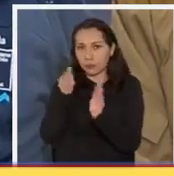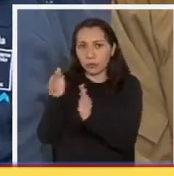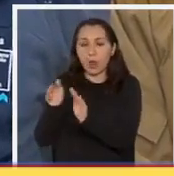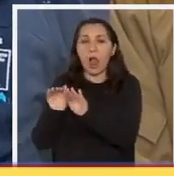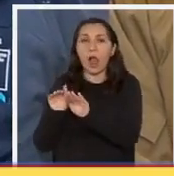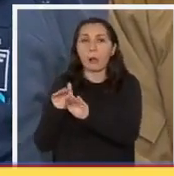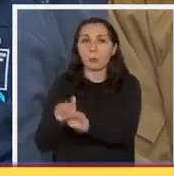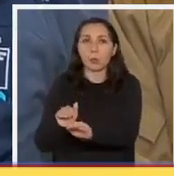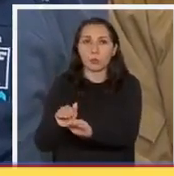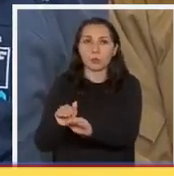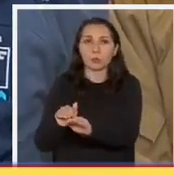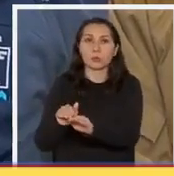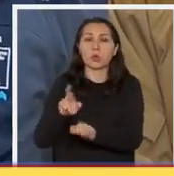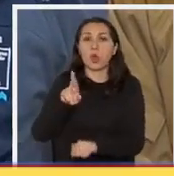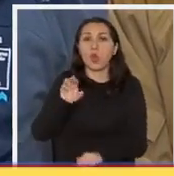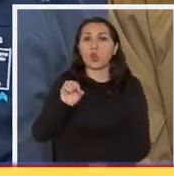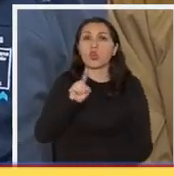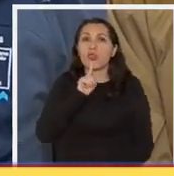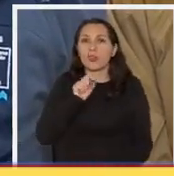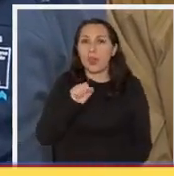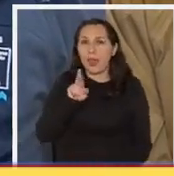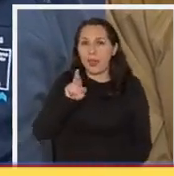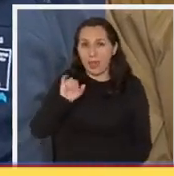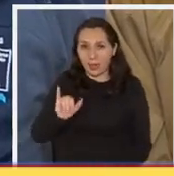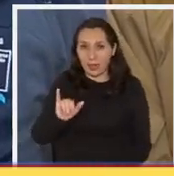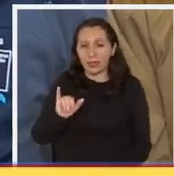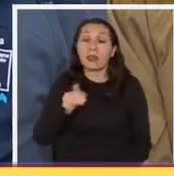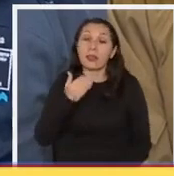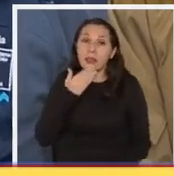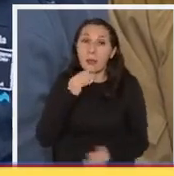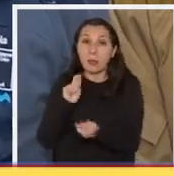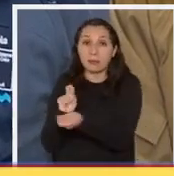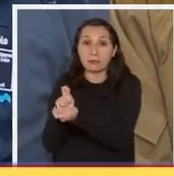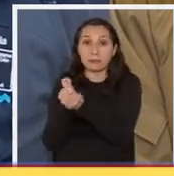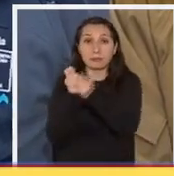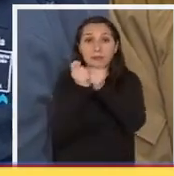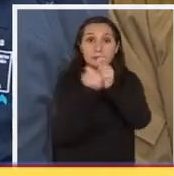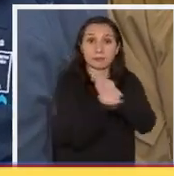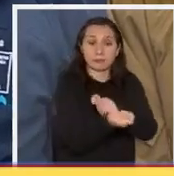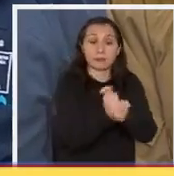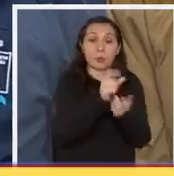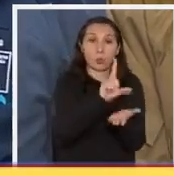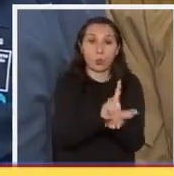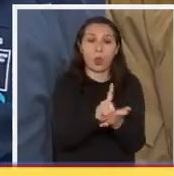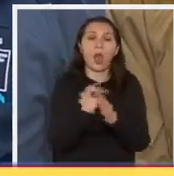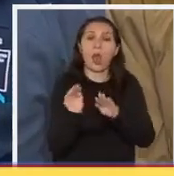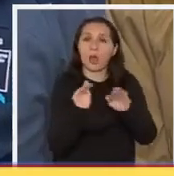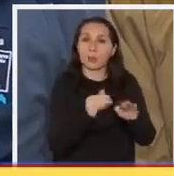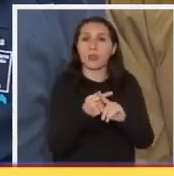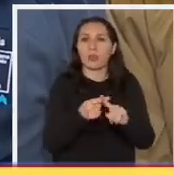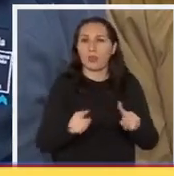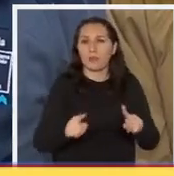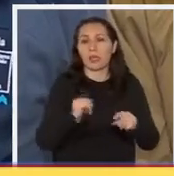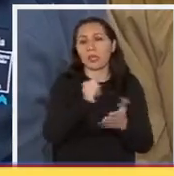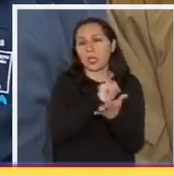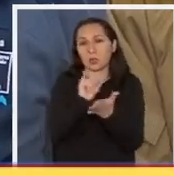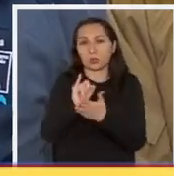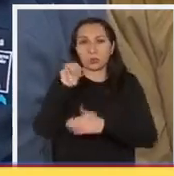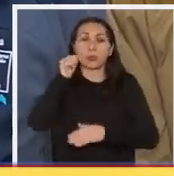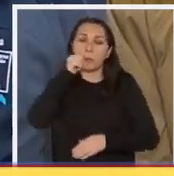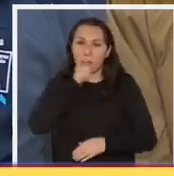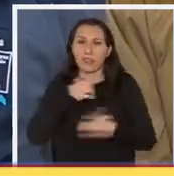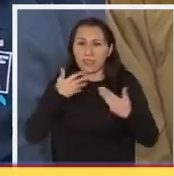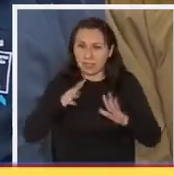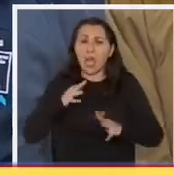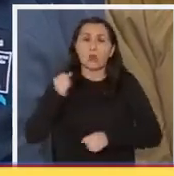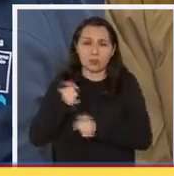con apoyo del Rotary y, además, en la transición vamos a tener apoyo de diferentes entidades privadas. Esto ya están dando, ya